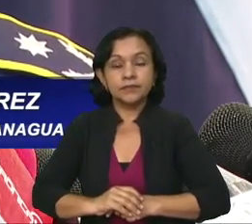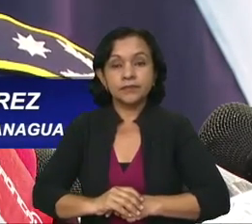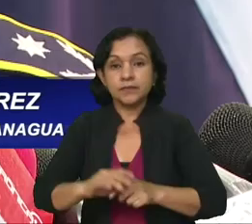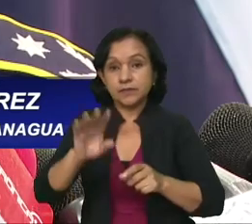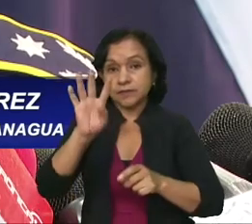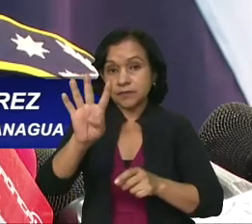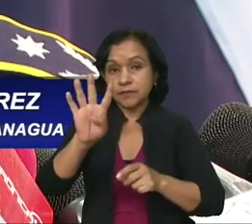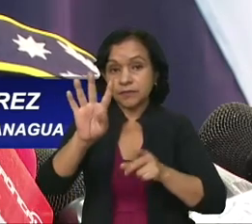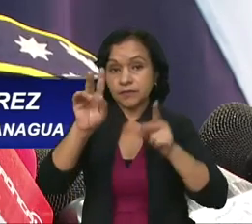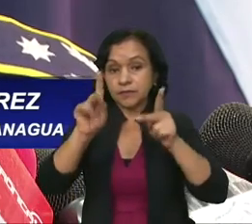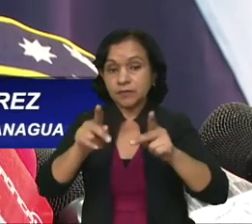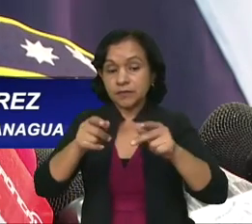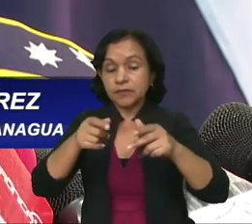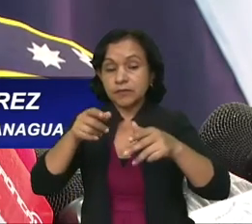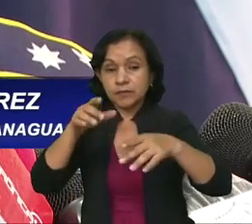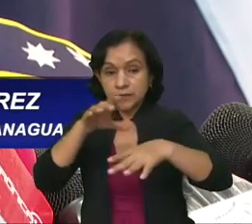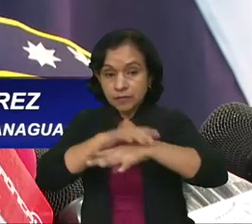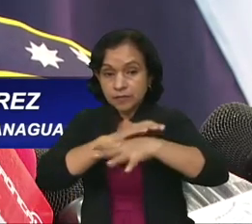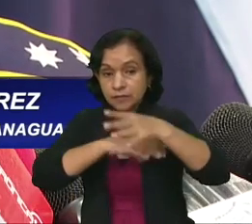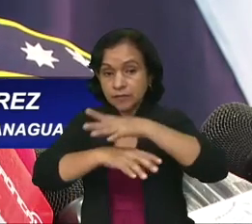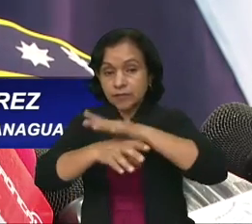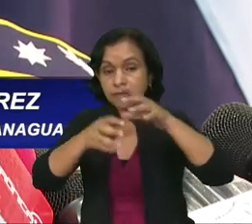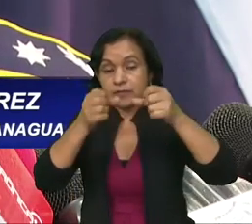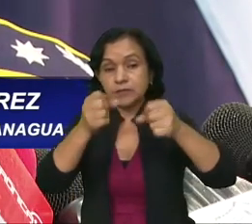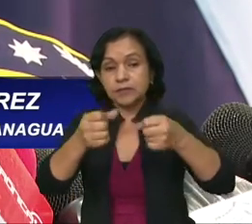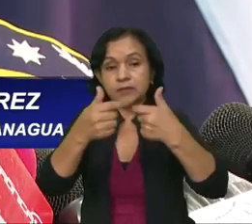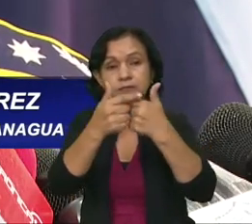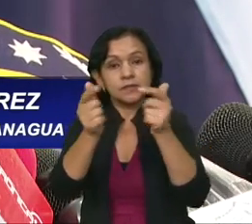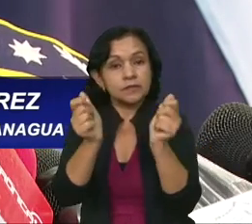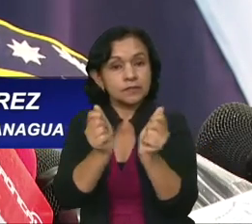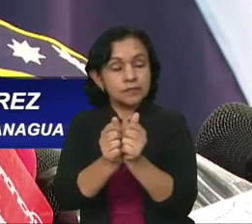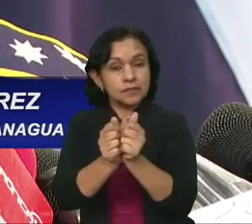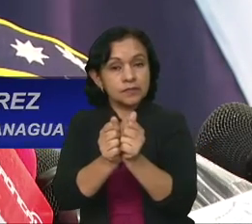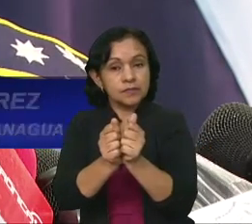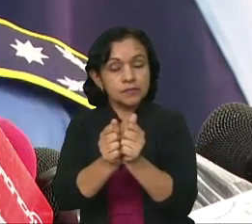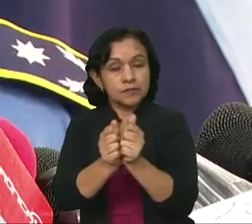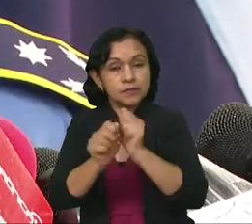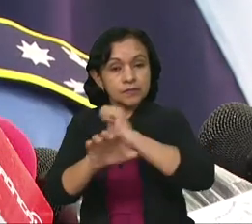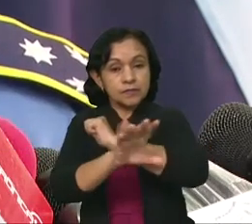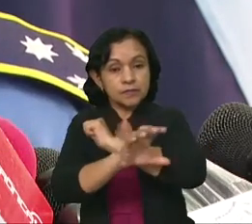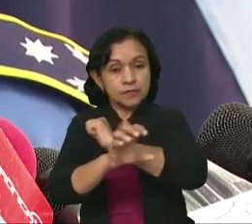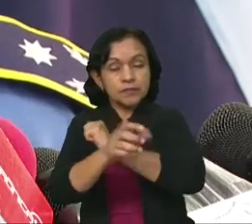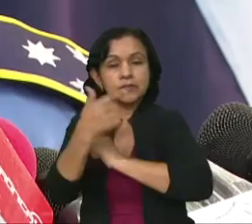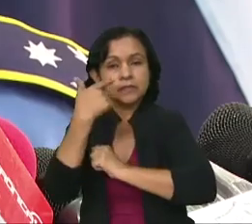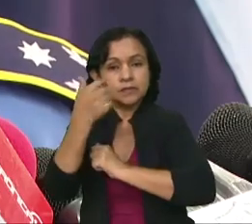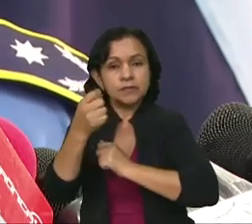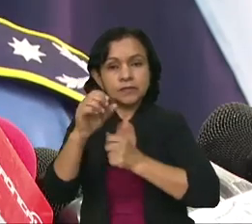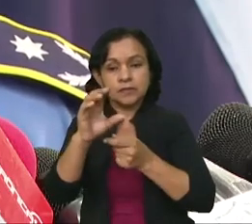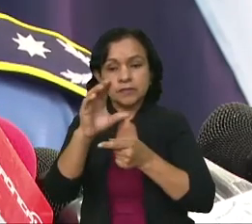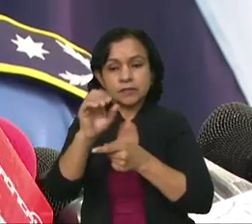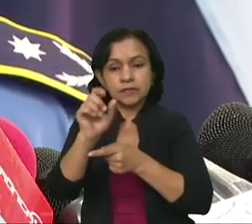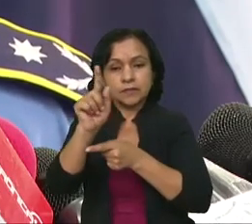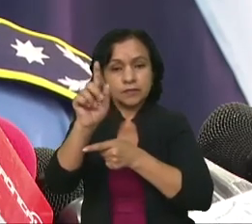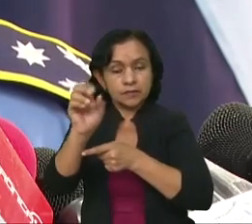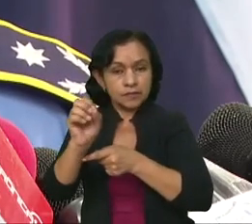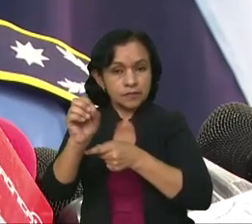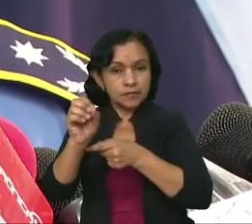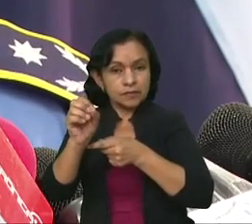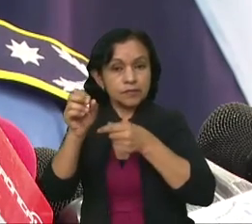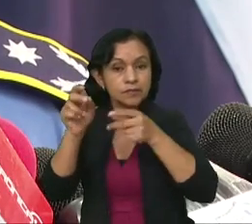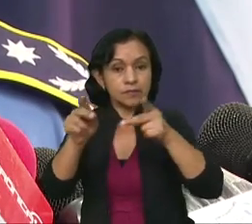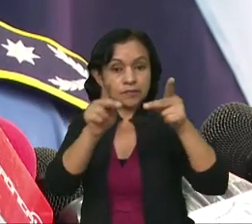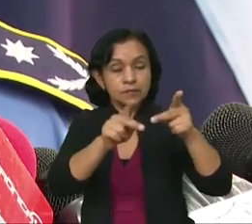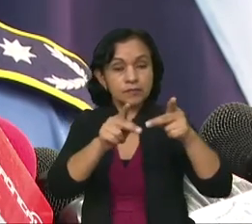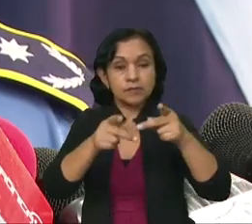4 delincuentes capturados y desarticulada la agrupación delincuencial conocida como El Coto, autores